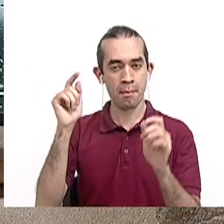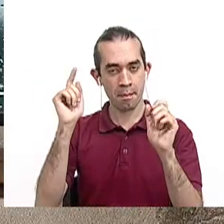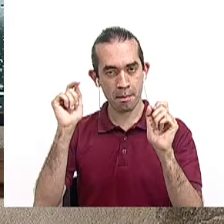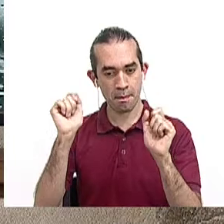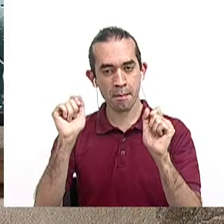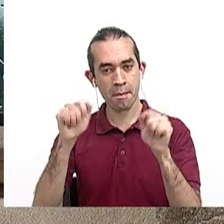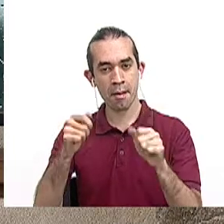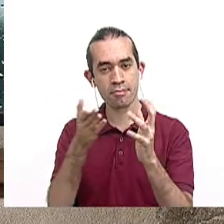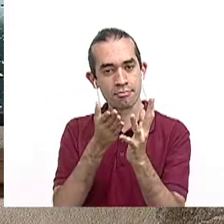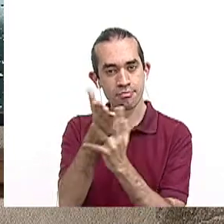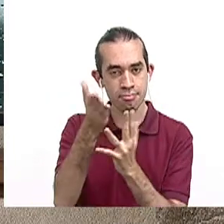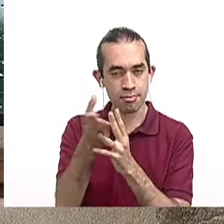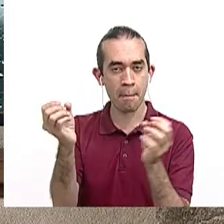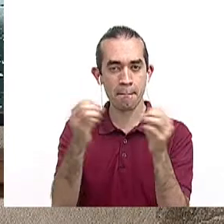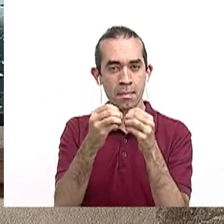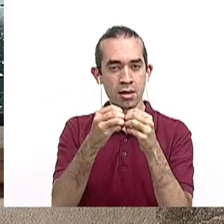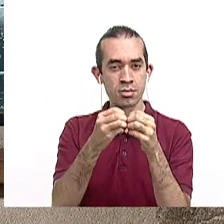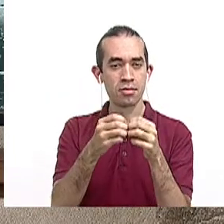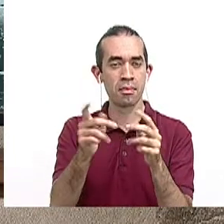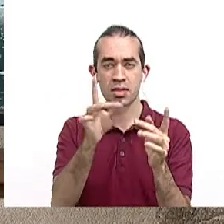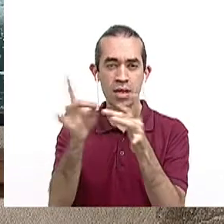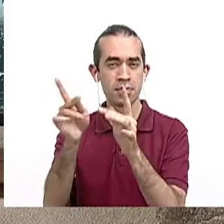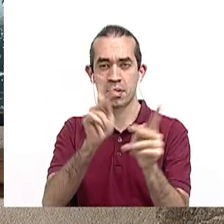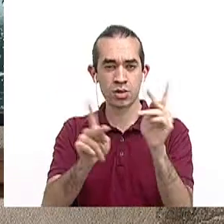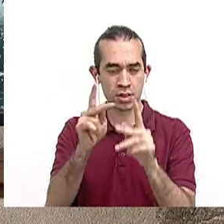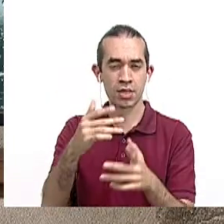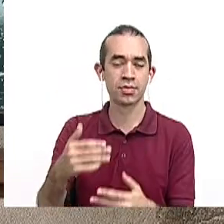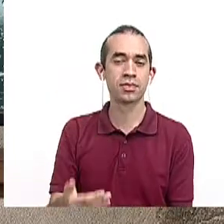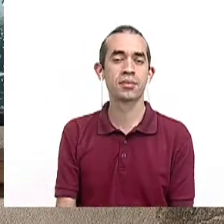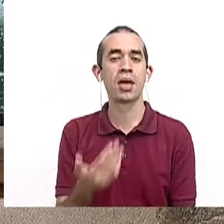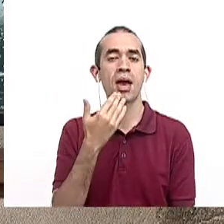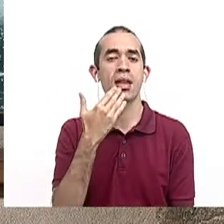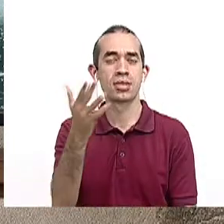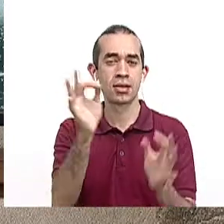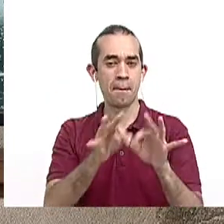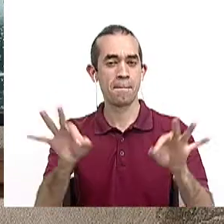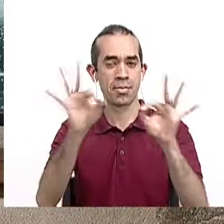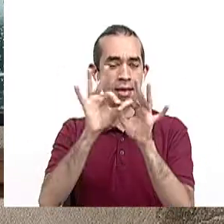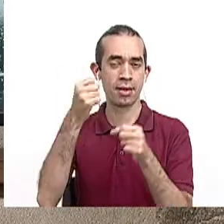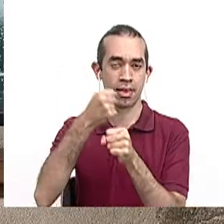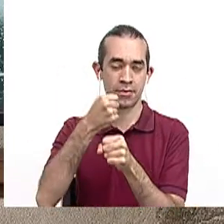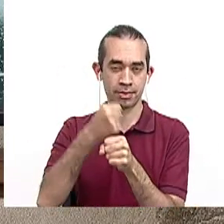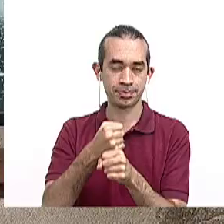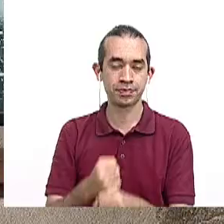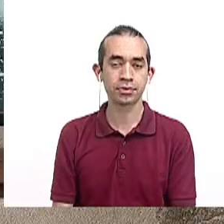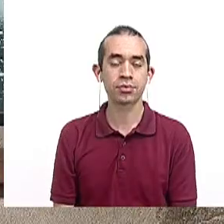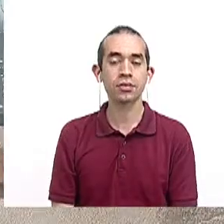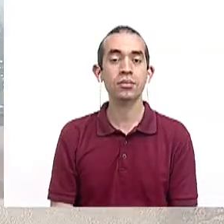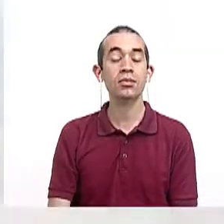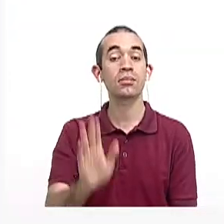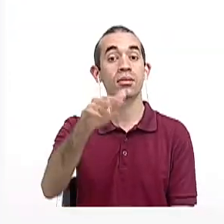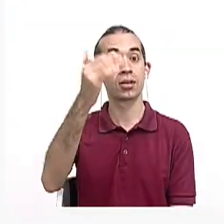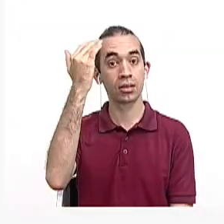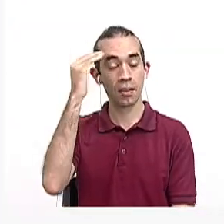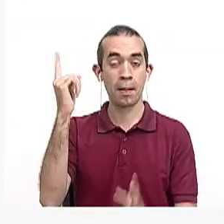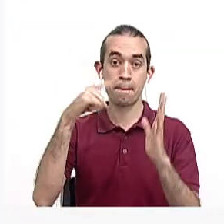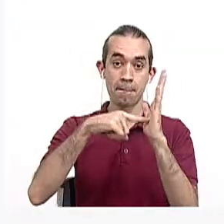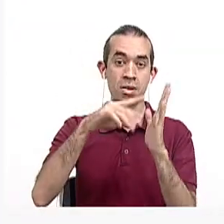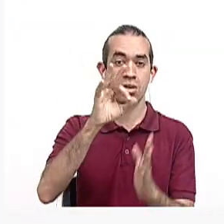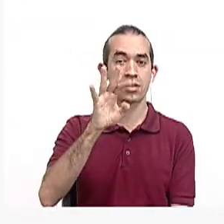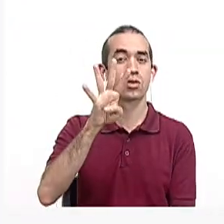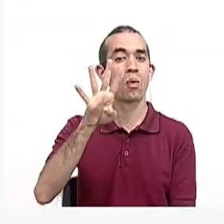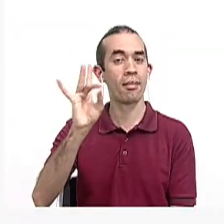a más especiales personas y gracias por su importante trabajo. Bueno, las elecciones de 1948, ¿por qué son